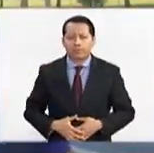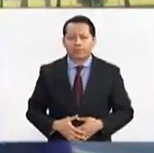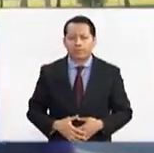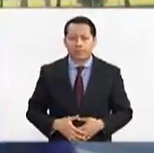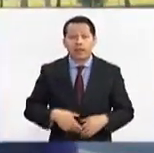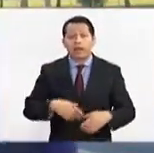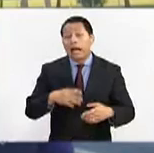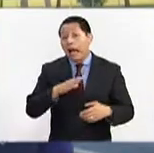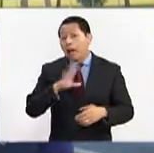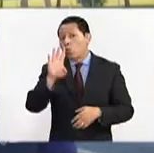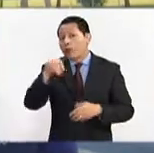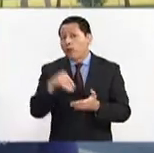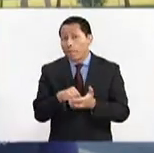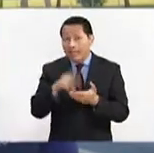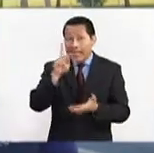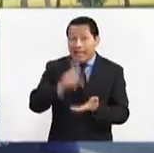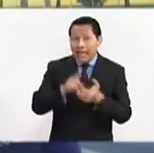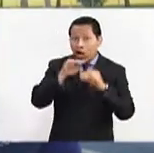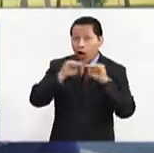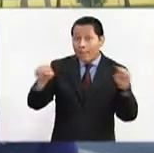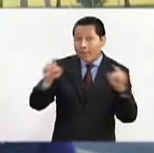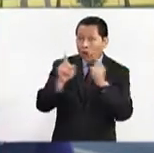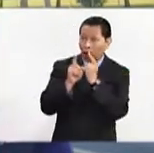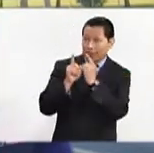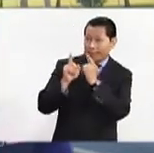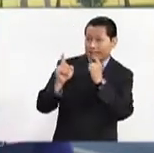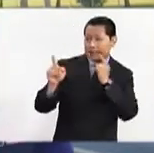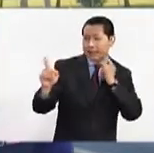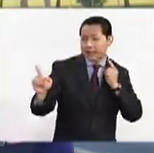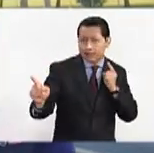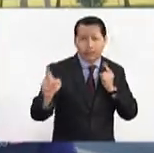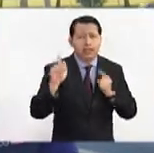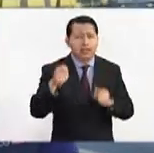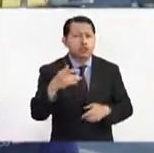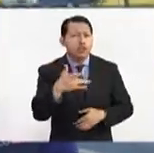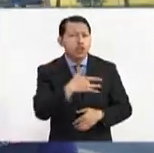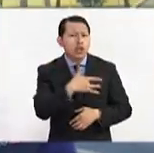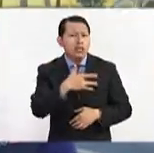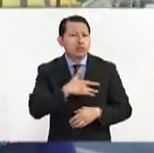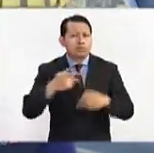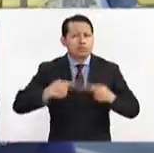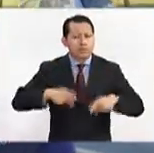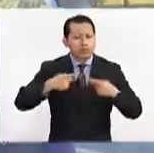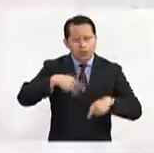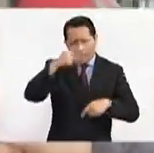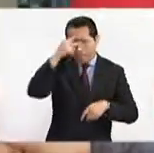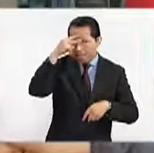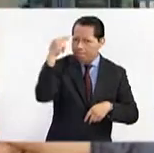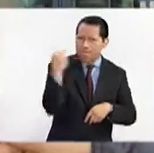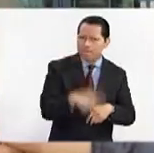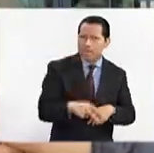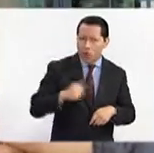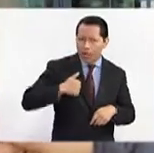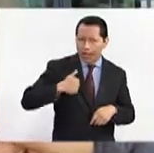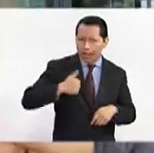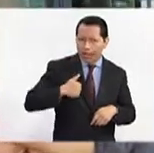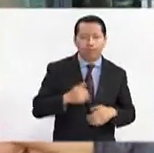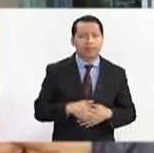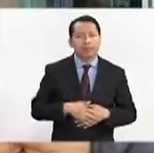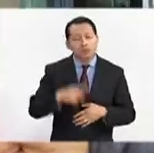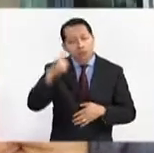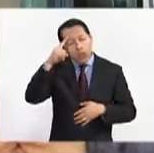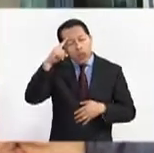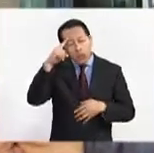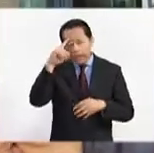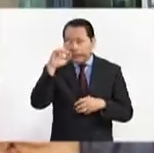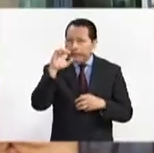tragedia fue a más de 4,000 kilómetros de distancia, los corazones de los mexicanos en Canadá también se cimbraron. Yo creo que en shock, y shock desde aquí